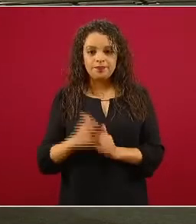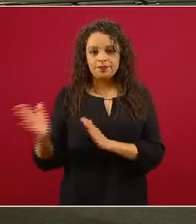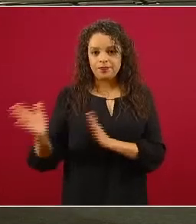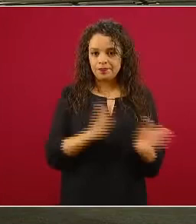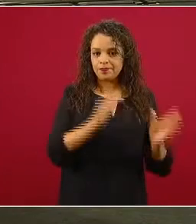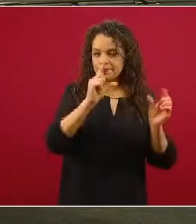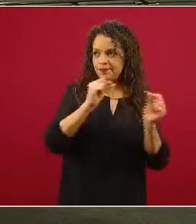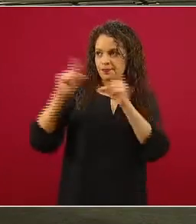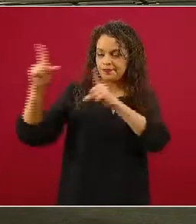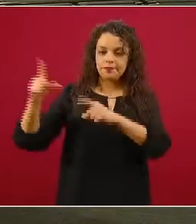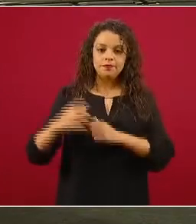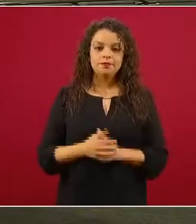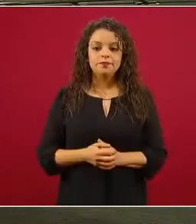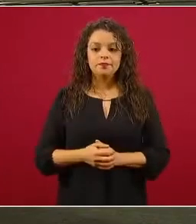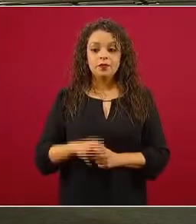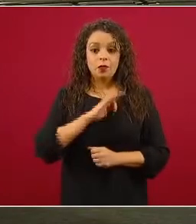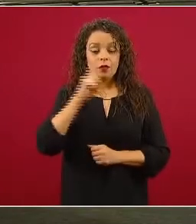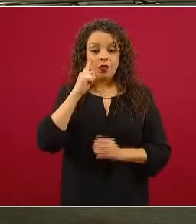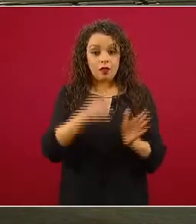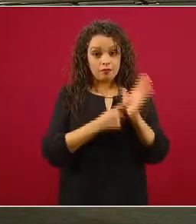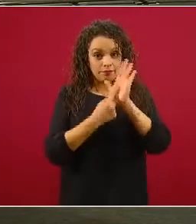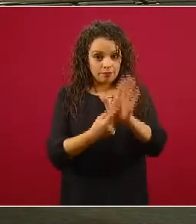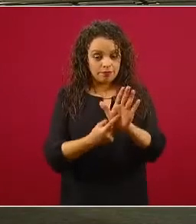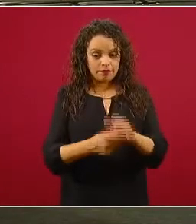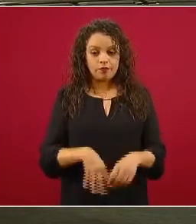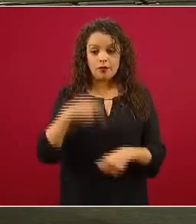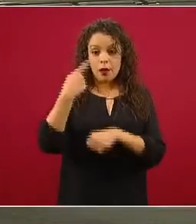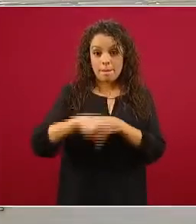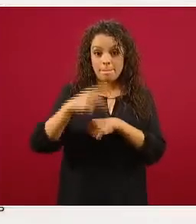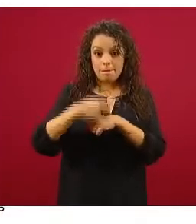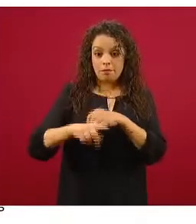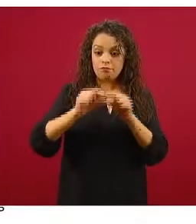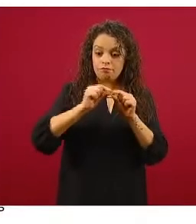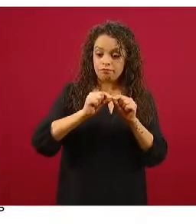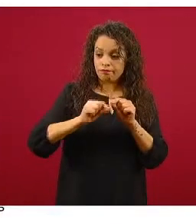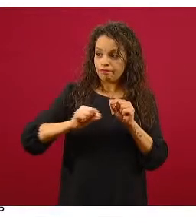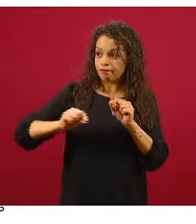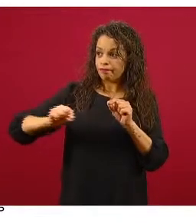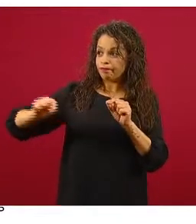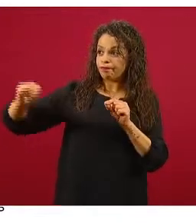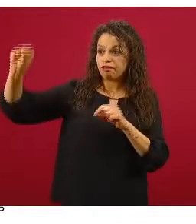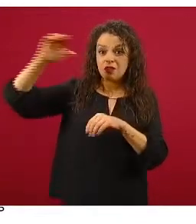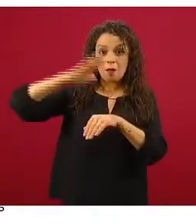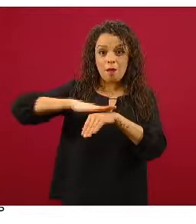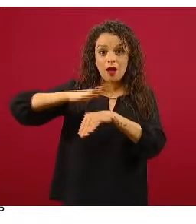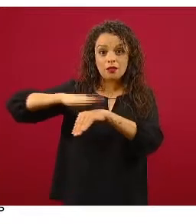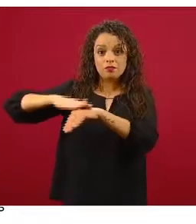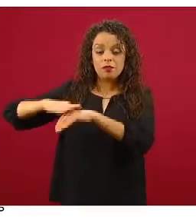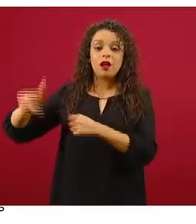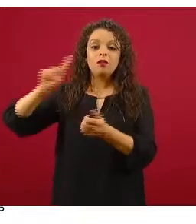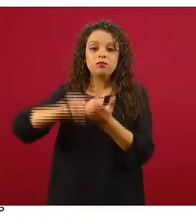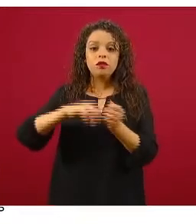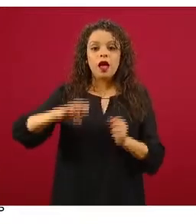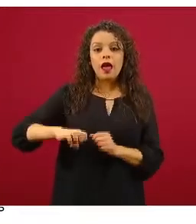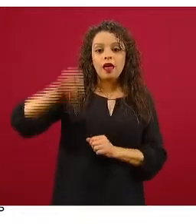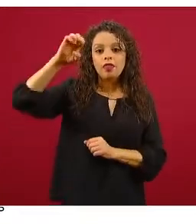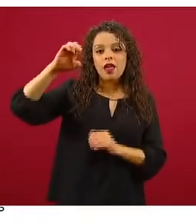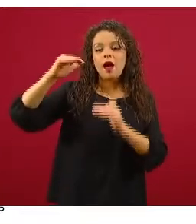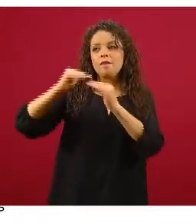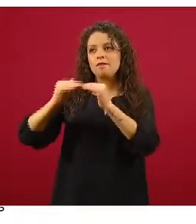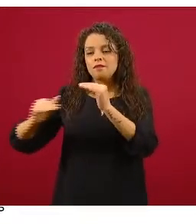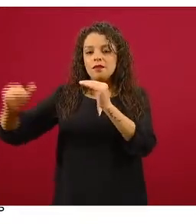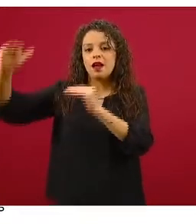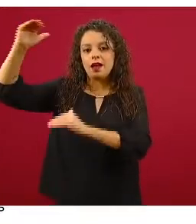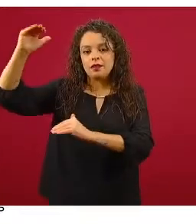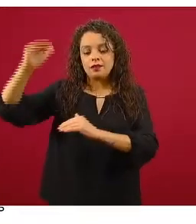Esto muestra nada más cómo se aumenta el riesgo conforme aumenta la edad, que tiene un riesgo muy importante, y sobre